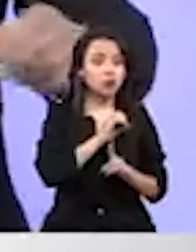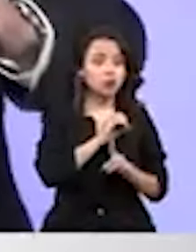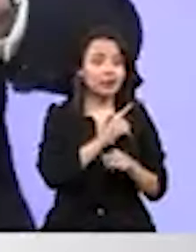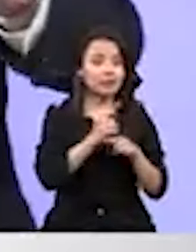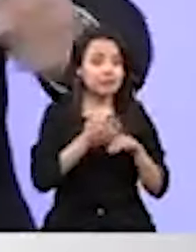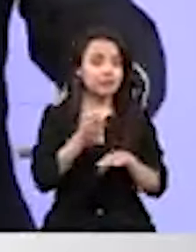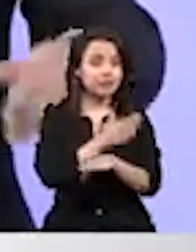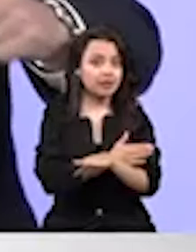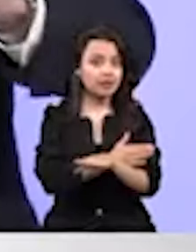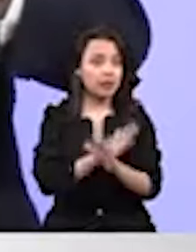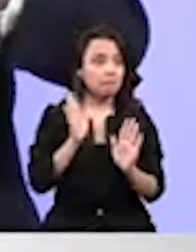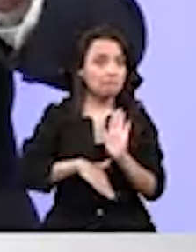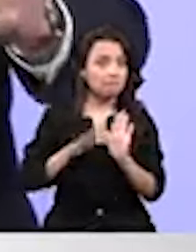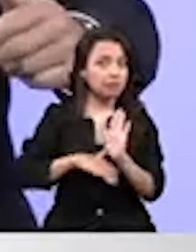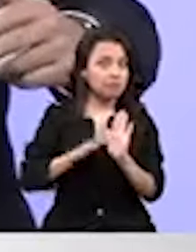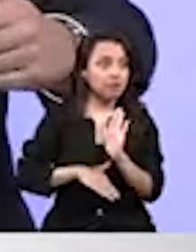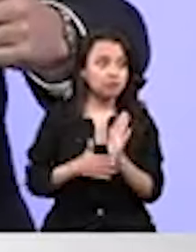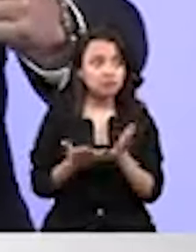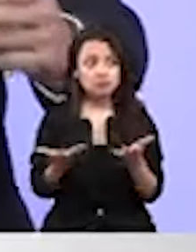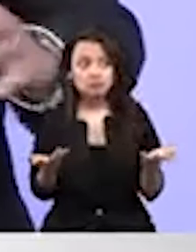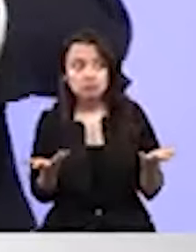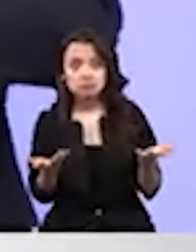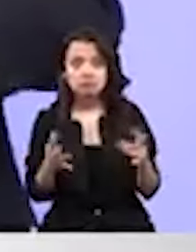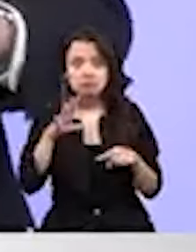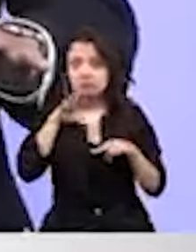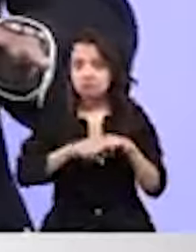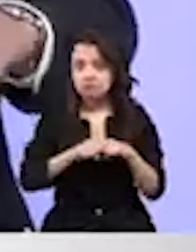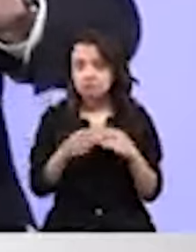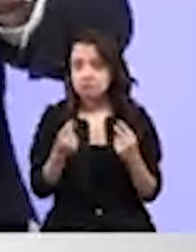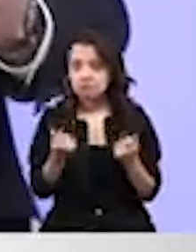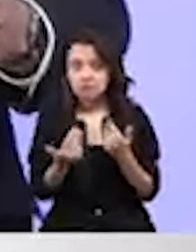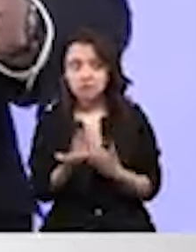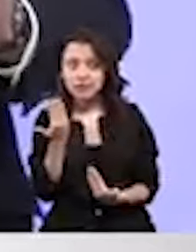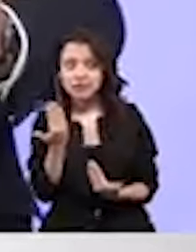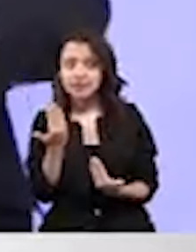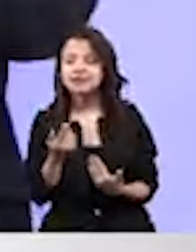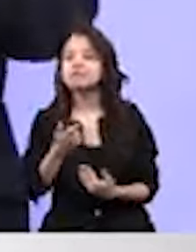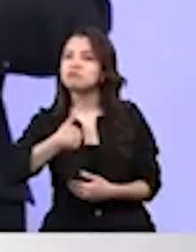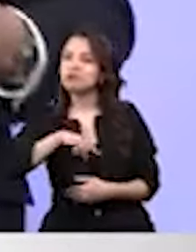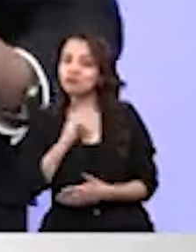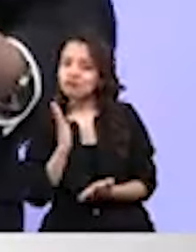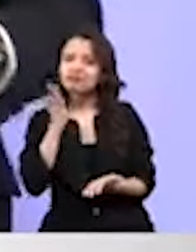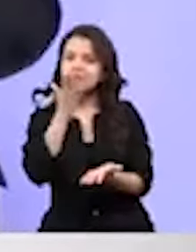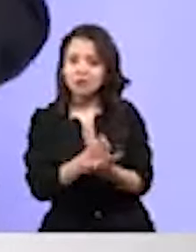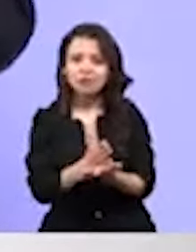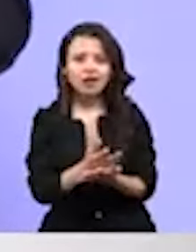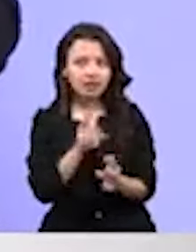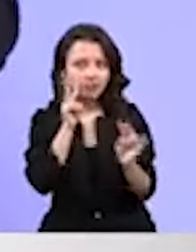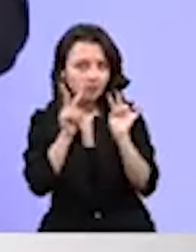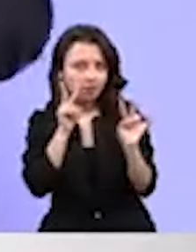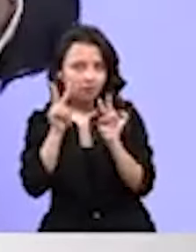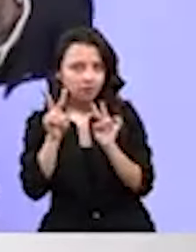pasada, más baratos, no habría líos con las citas. Aquí hablamos sin carreta y no tragamos entero. Pues nos fuimos a recorrer las oficinas